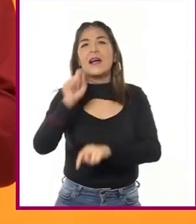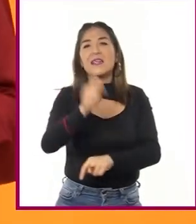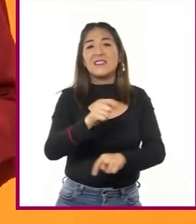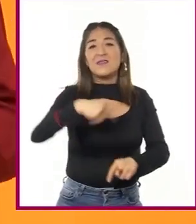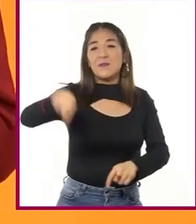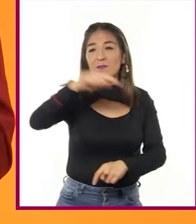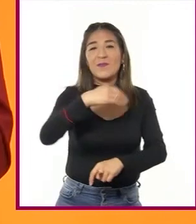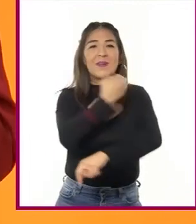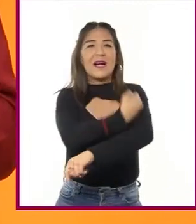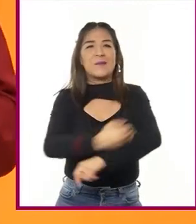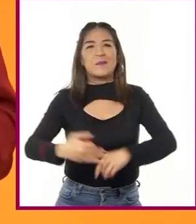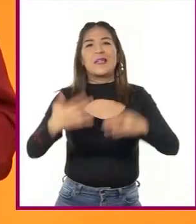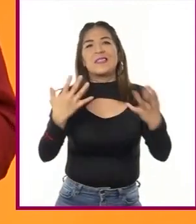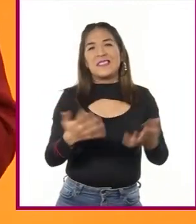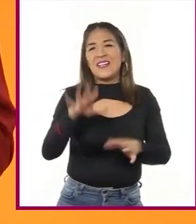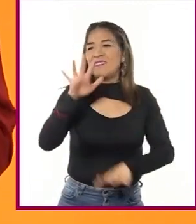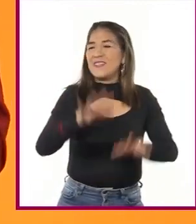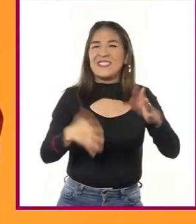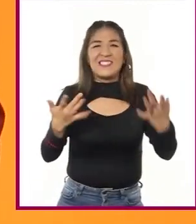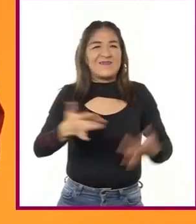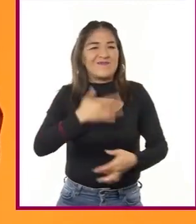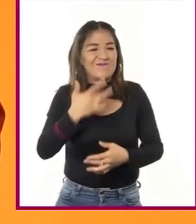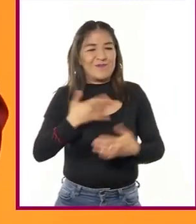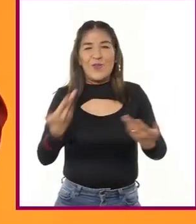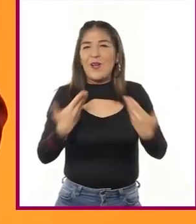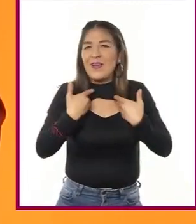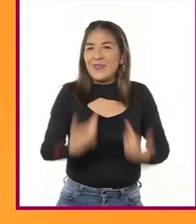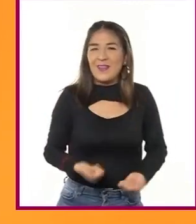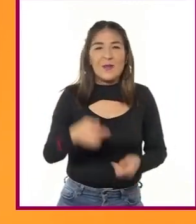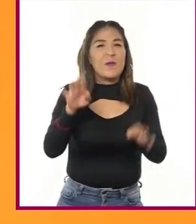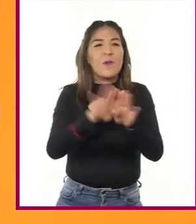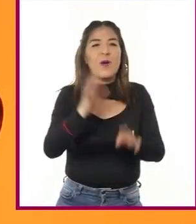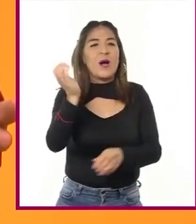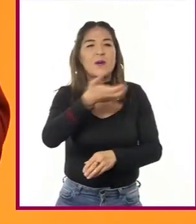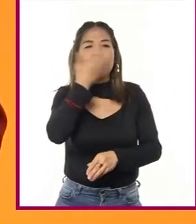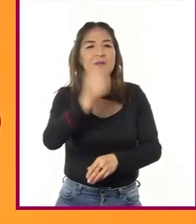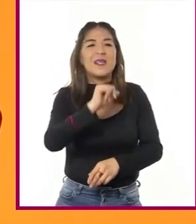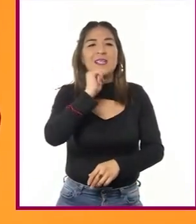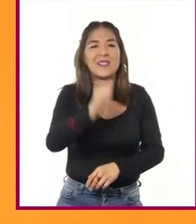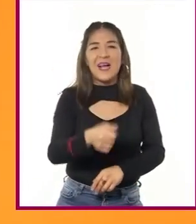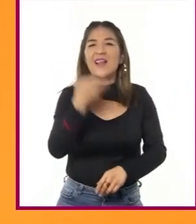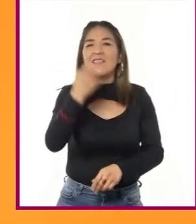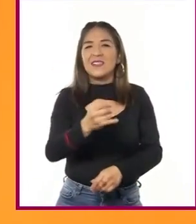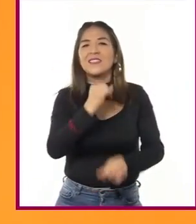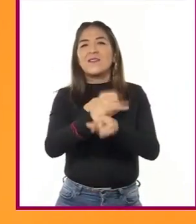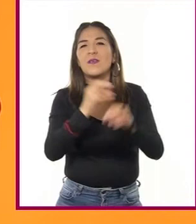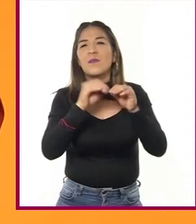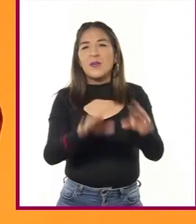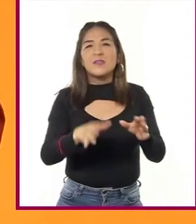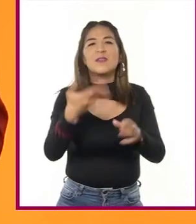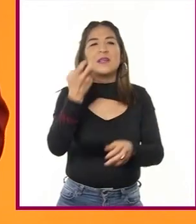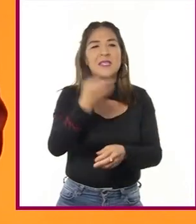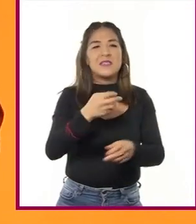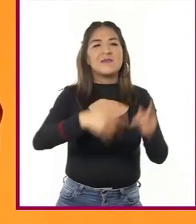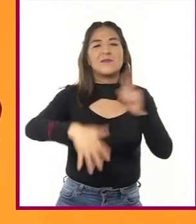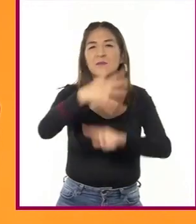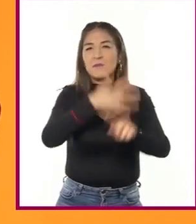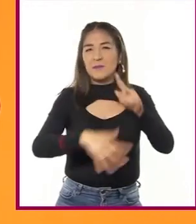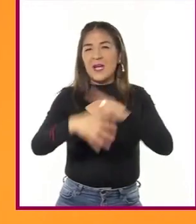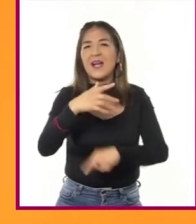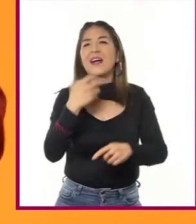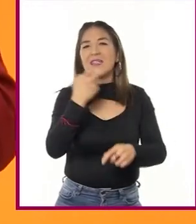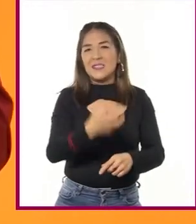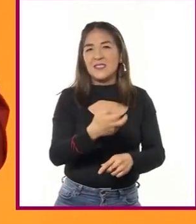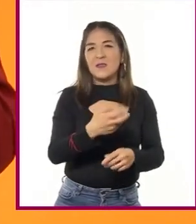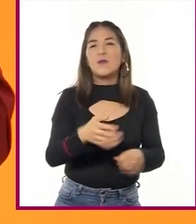no siempre resulta de todo comprensible, pues no están acostumbrados ni acostumbradas a socializar de esta manera, ya que